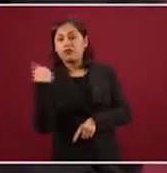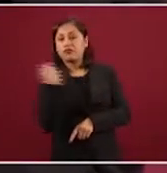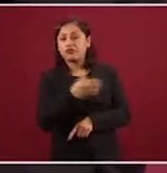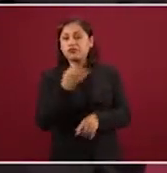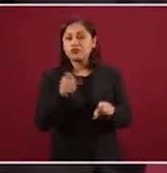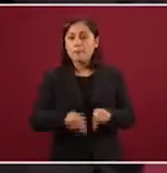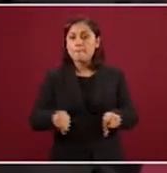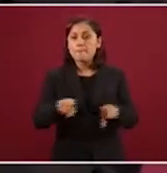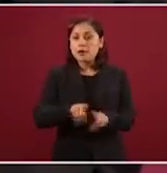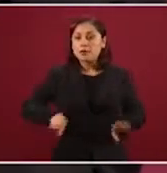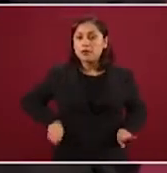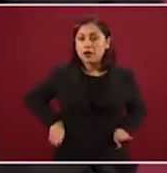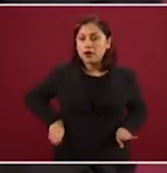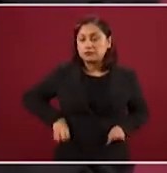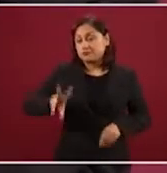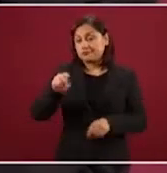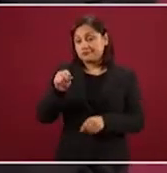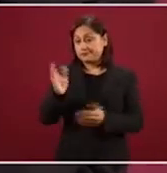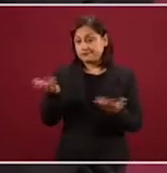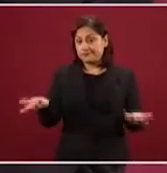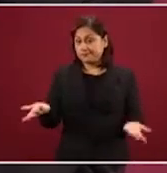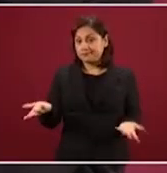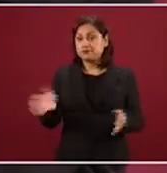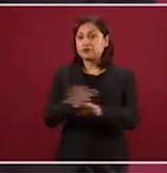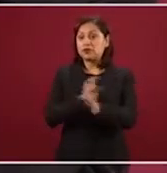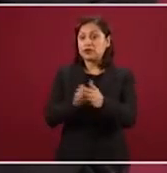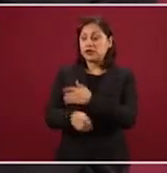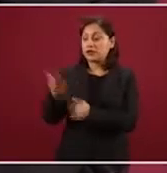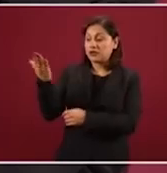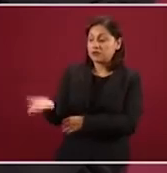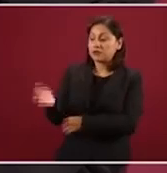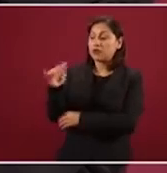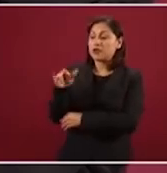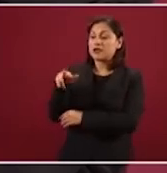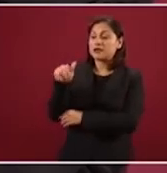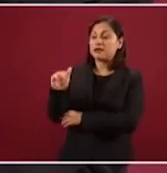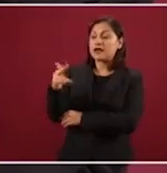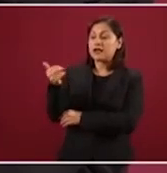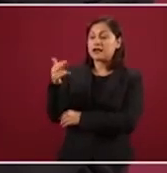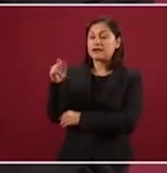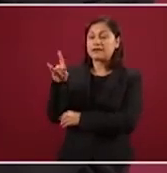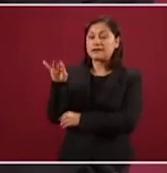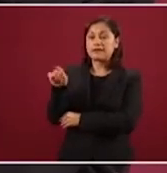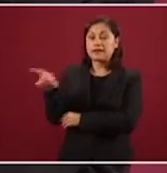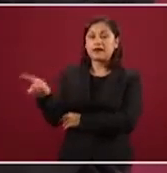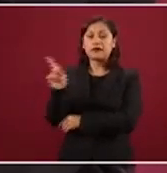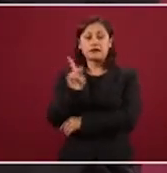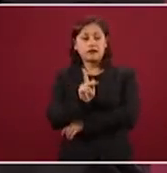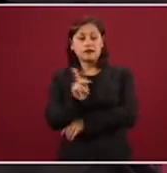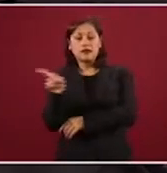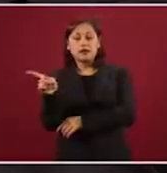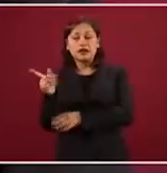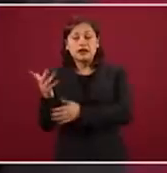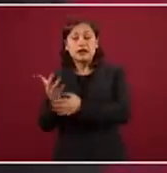por ejemplo, comparando a Irma Eréndira con el que hizo